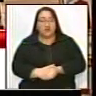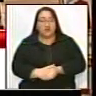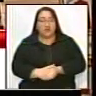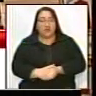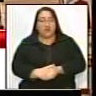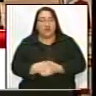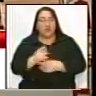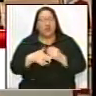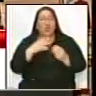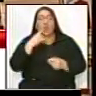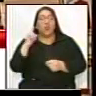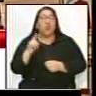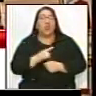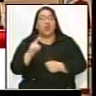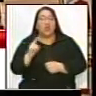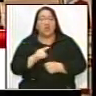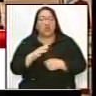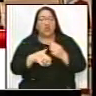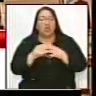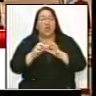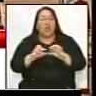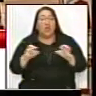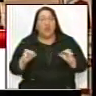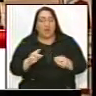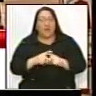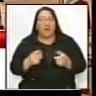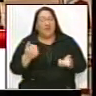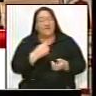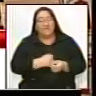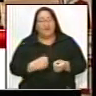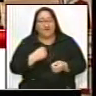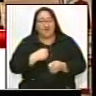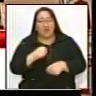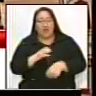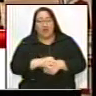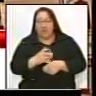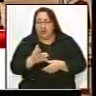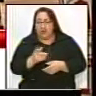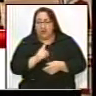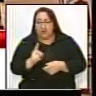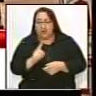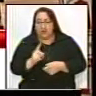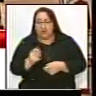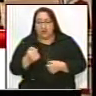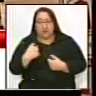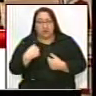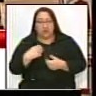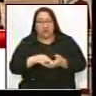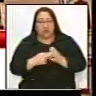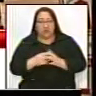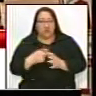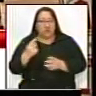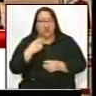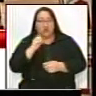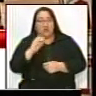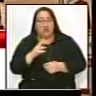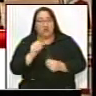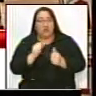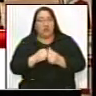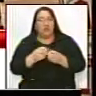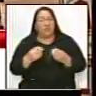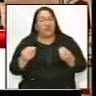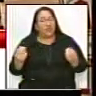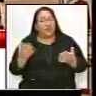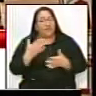de urgencias del pueblo? Lamentablemente, doctora, nos cabe solo decir con